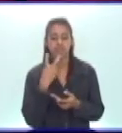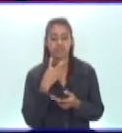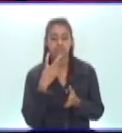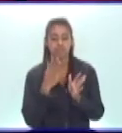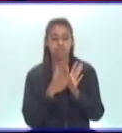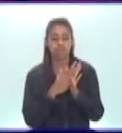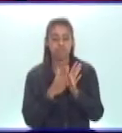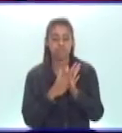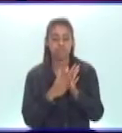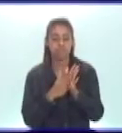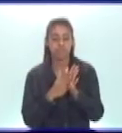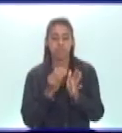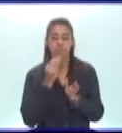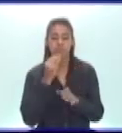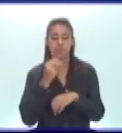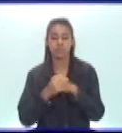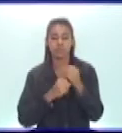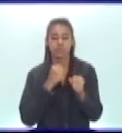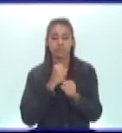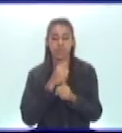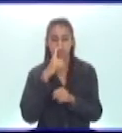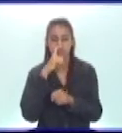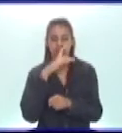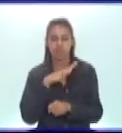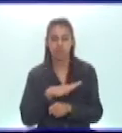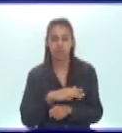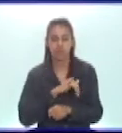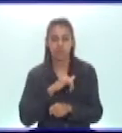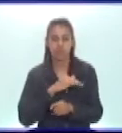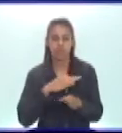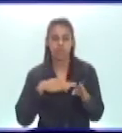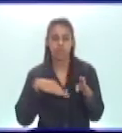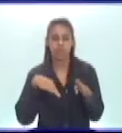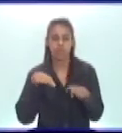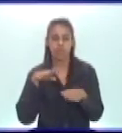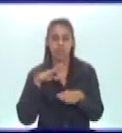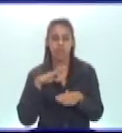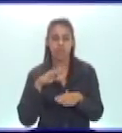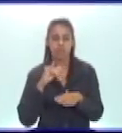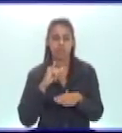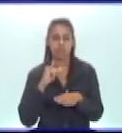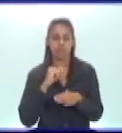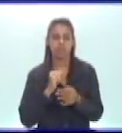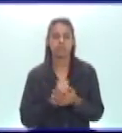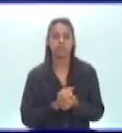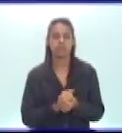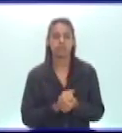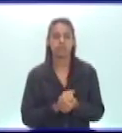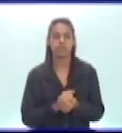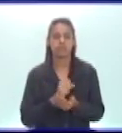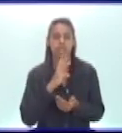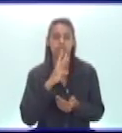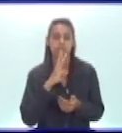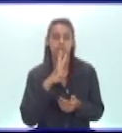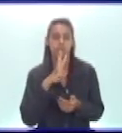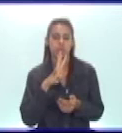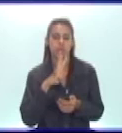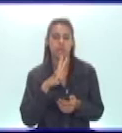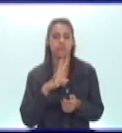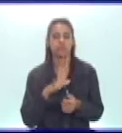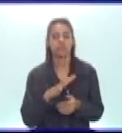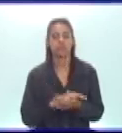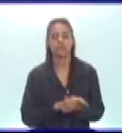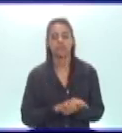palmada puede utilizarse con los niños pequeños, pero también con los niños más avanzados en el grado, como es tercero, cuarto, y